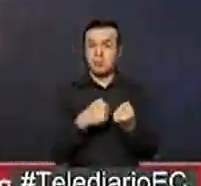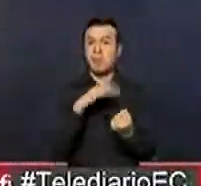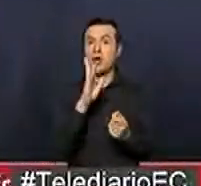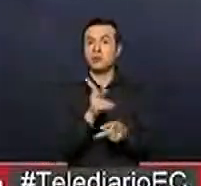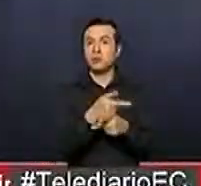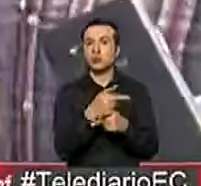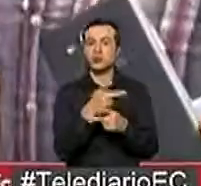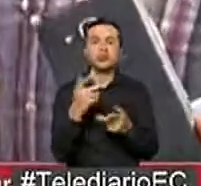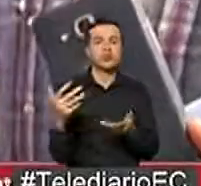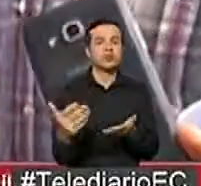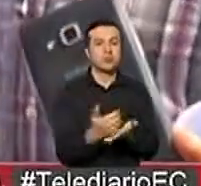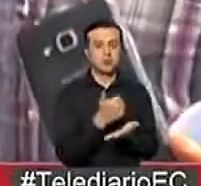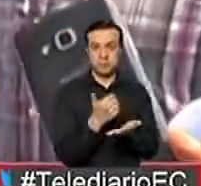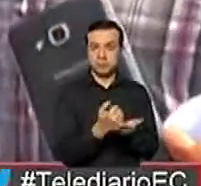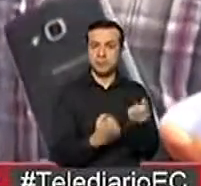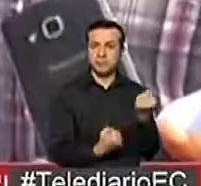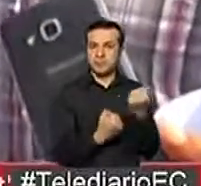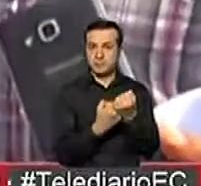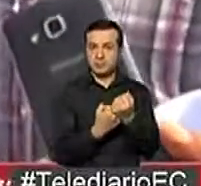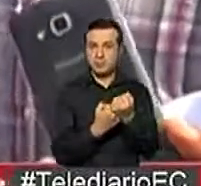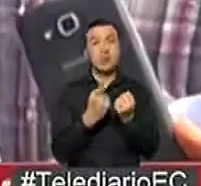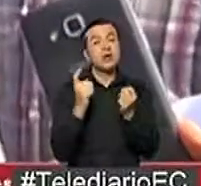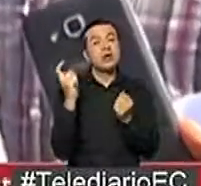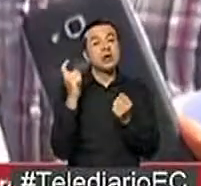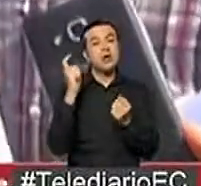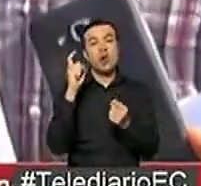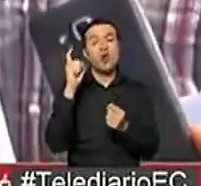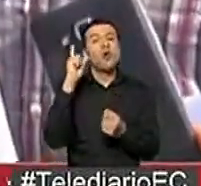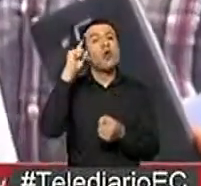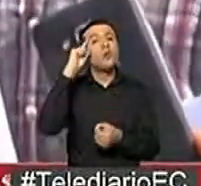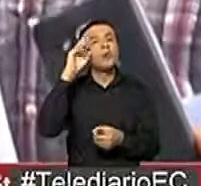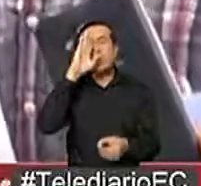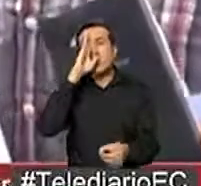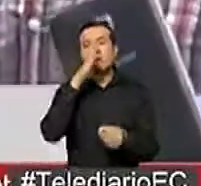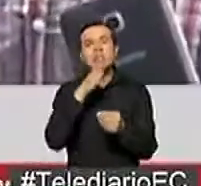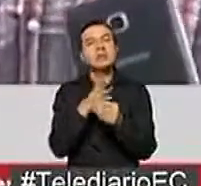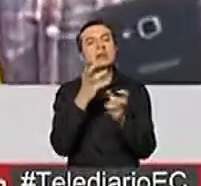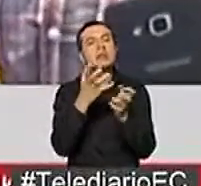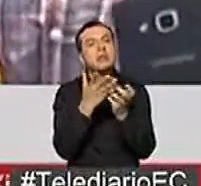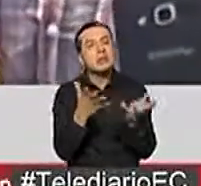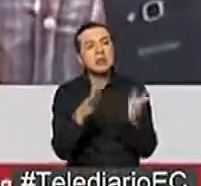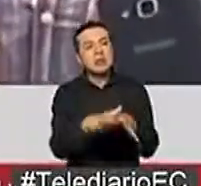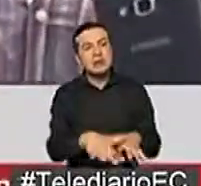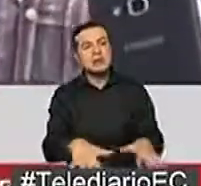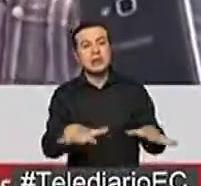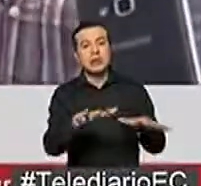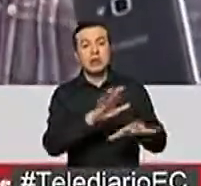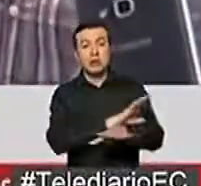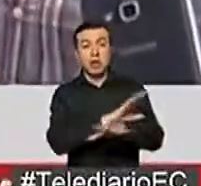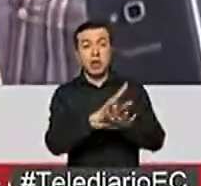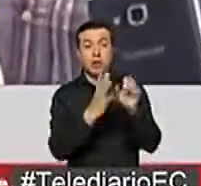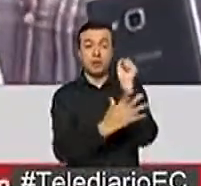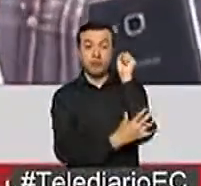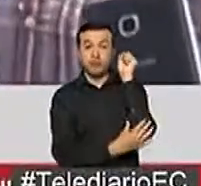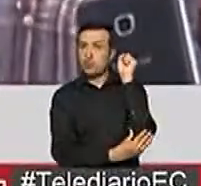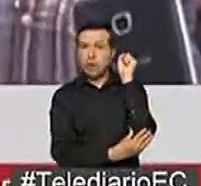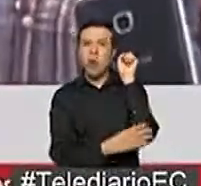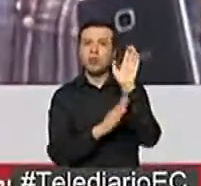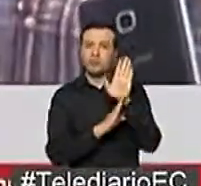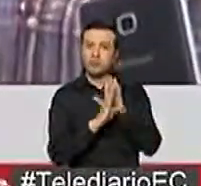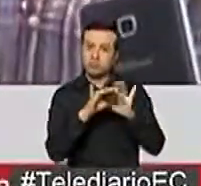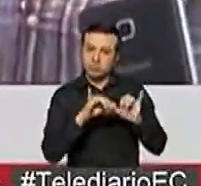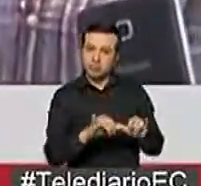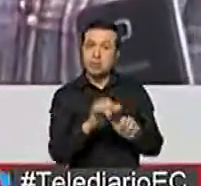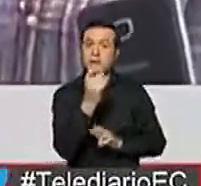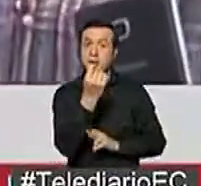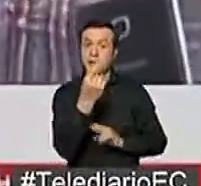El objetivo del gobierno es ayudar a que la ruralidad sea sinónimo de prosperidad, no de pobreza. Por eso necesitamos que nuestros agricultores tengan financiamiento adecuado,